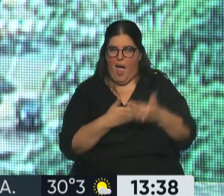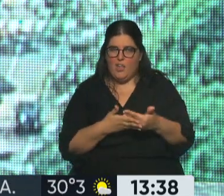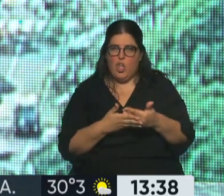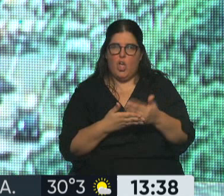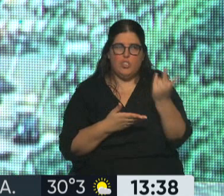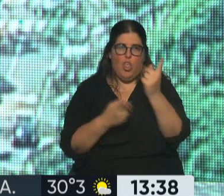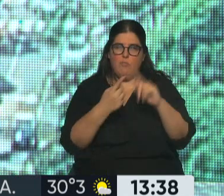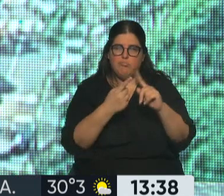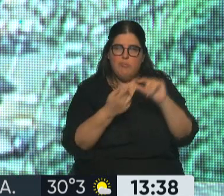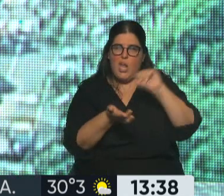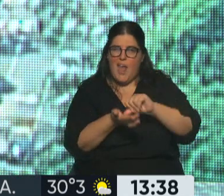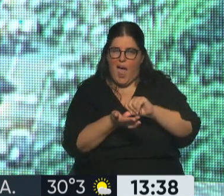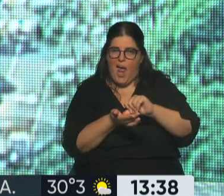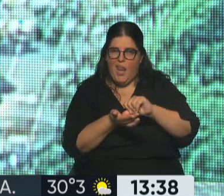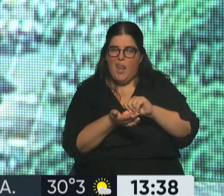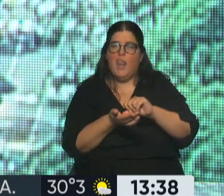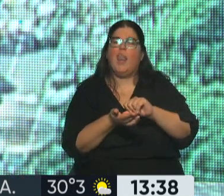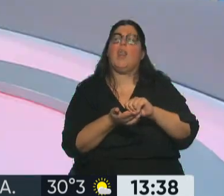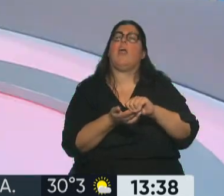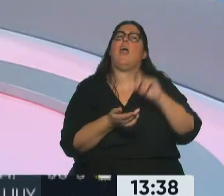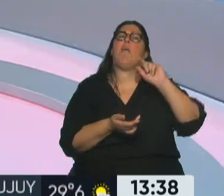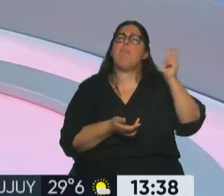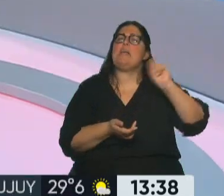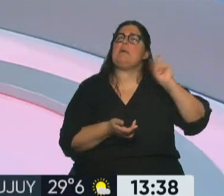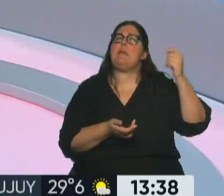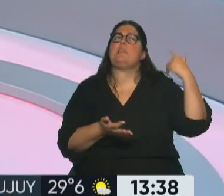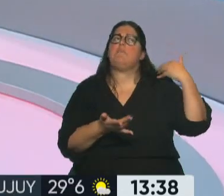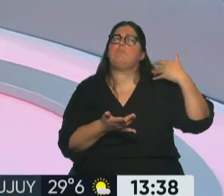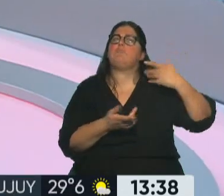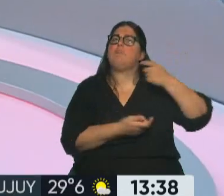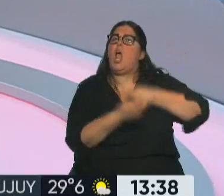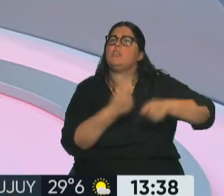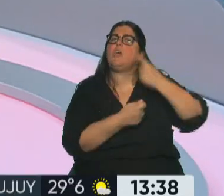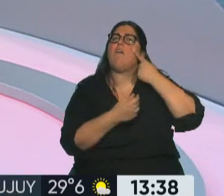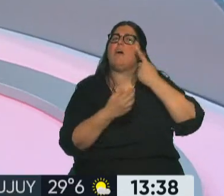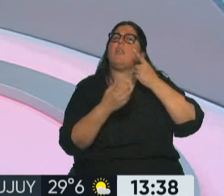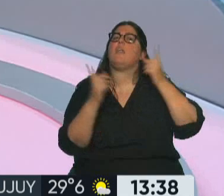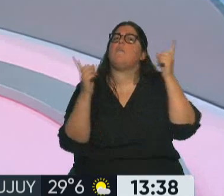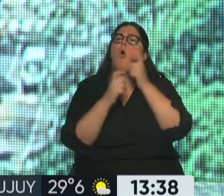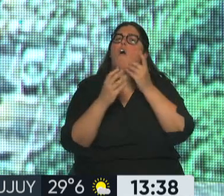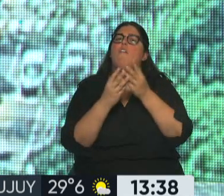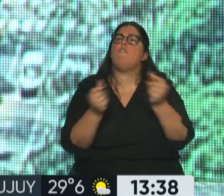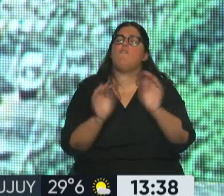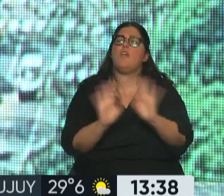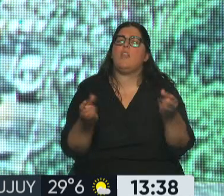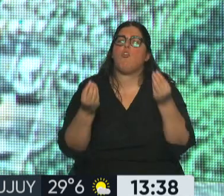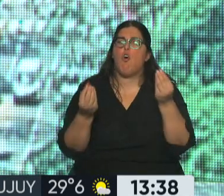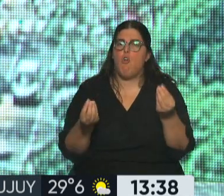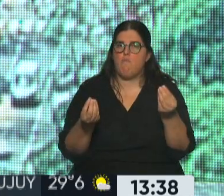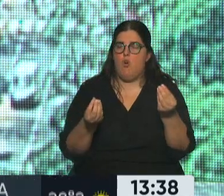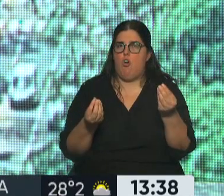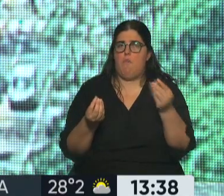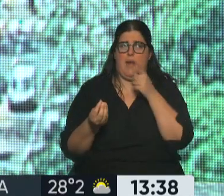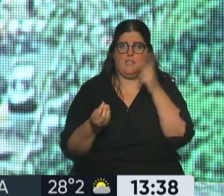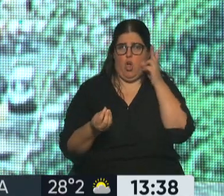negociaciones que ya llevan varios meses para ver cómo se pone fin al conflicto este que después de 8 años pareciera que